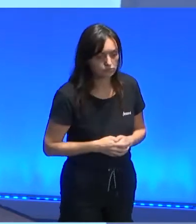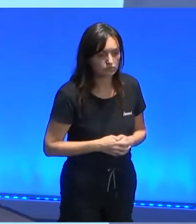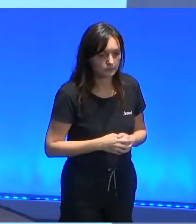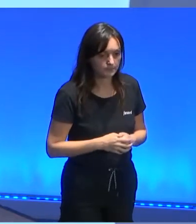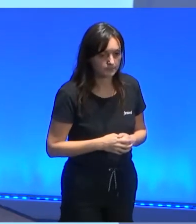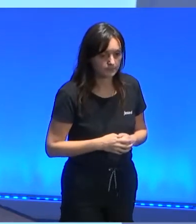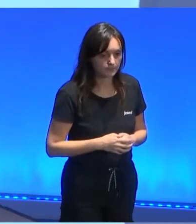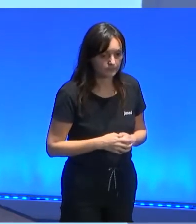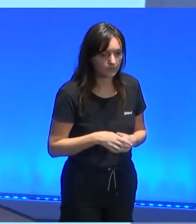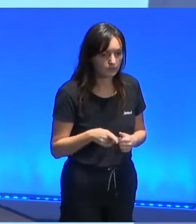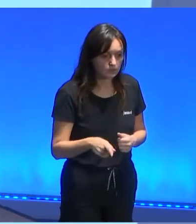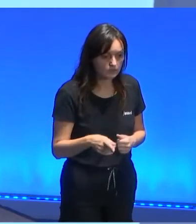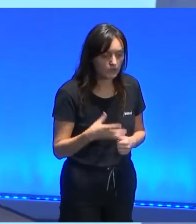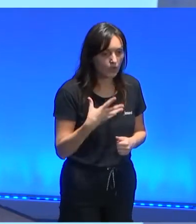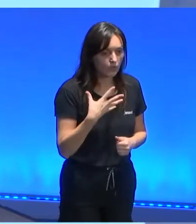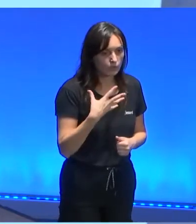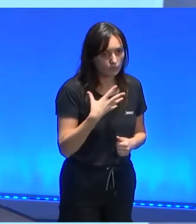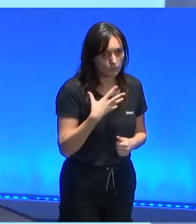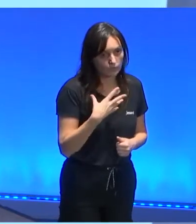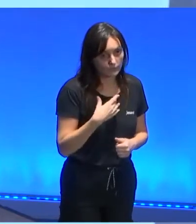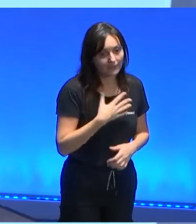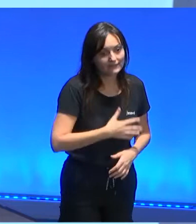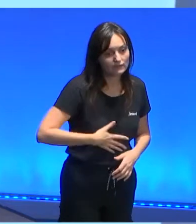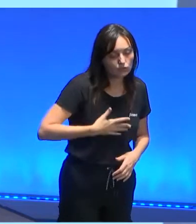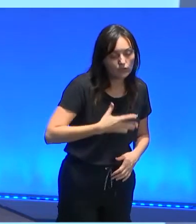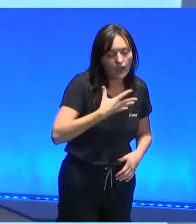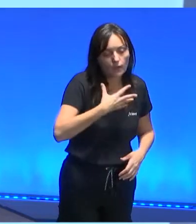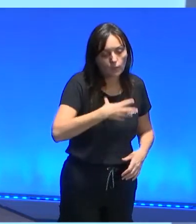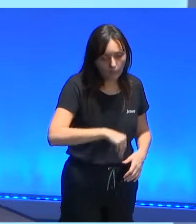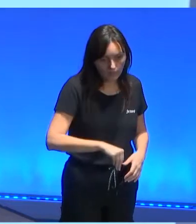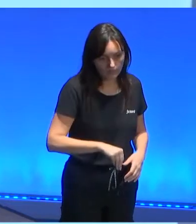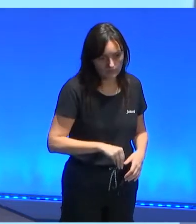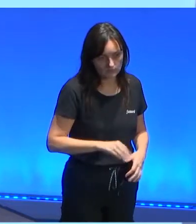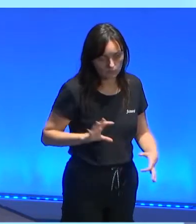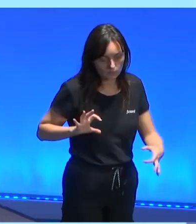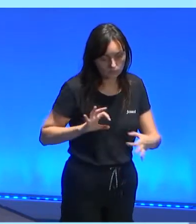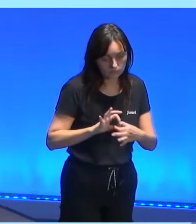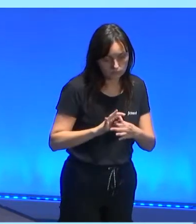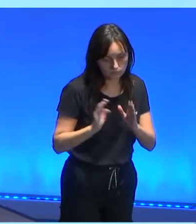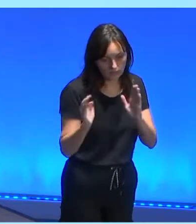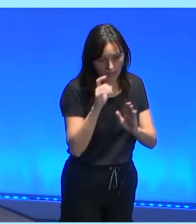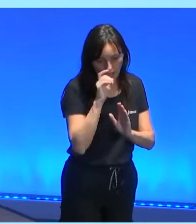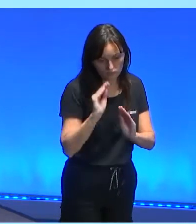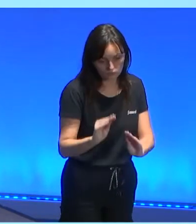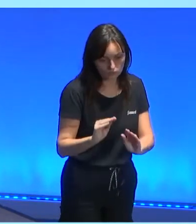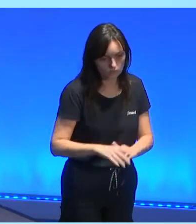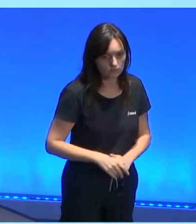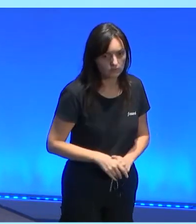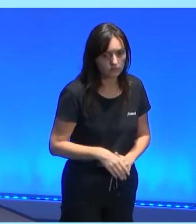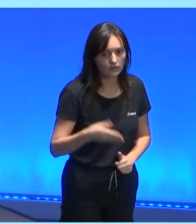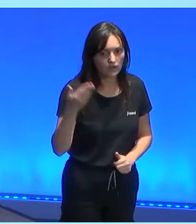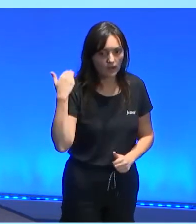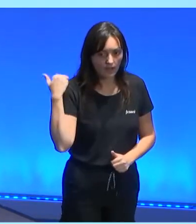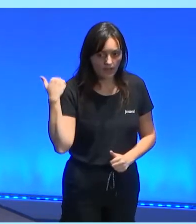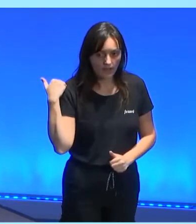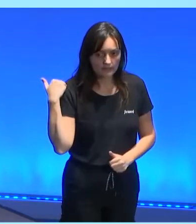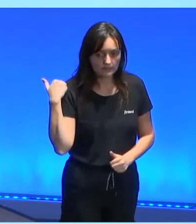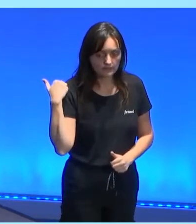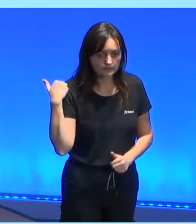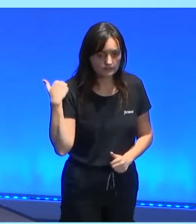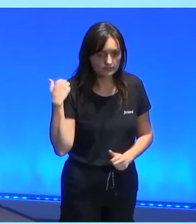que poder disfrutar de todo lo que significa serlo. Y como bien nos recordaba antes Francesco